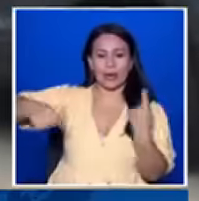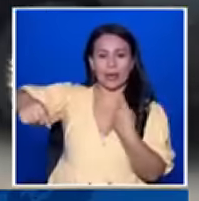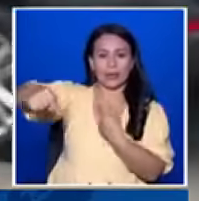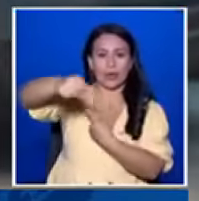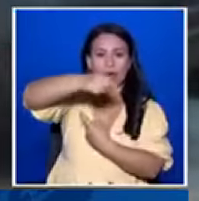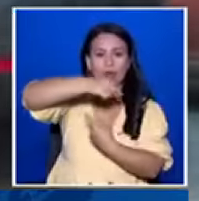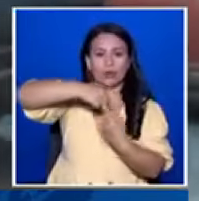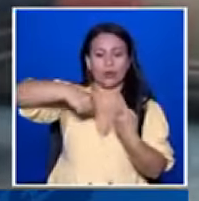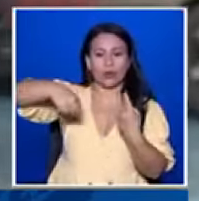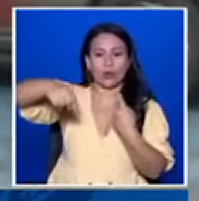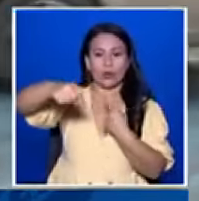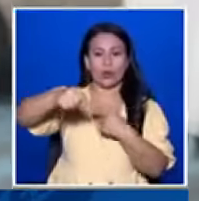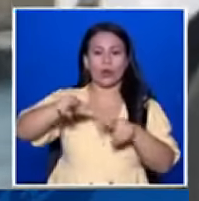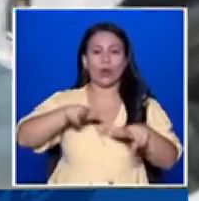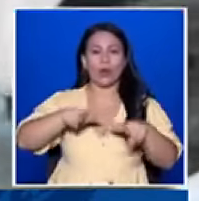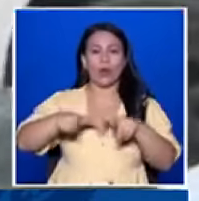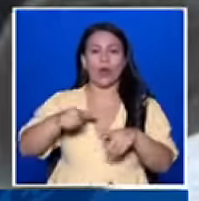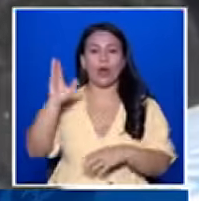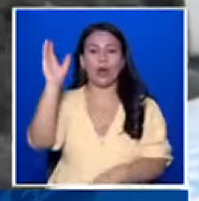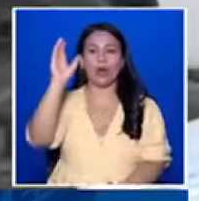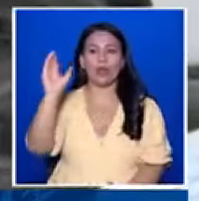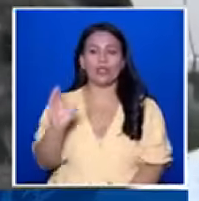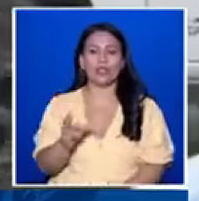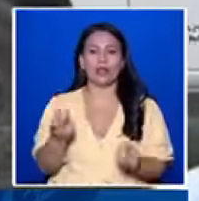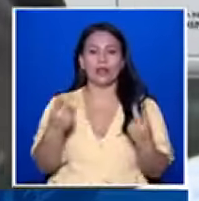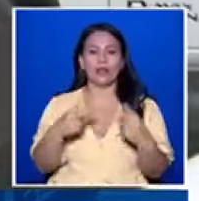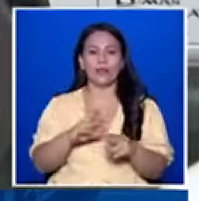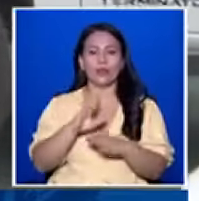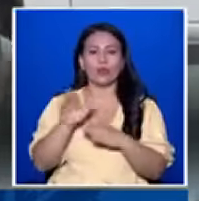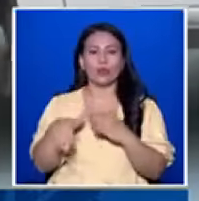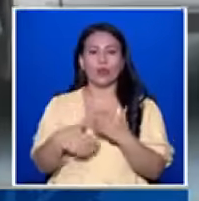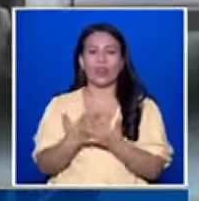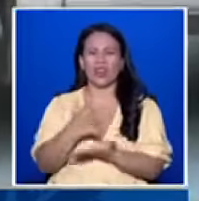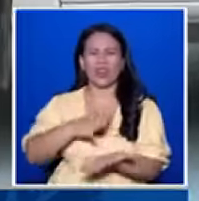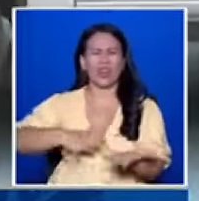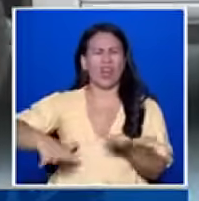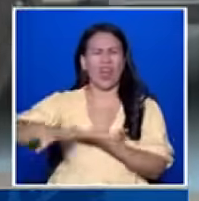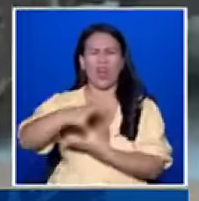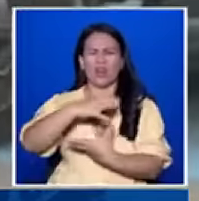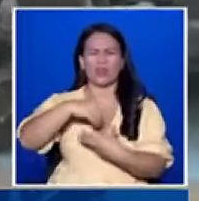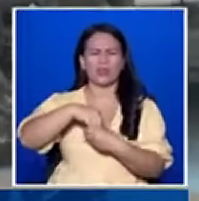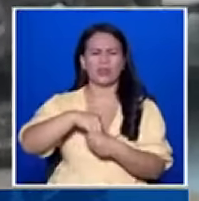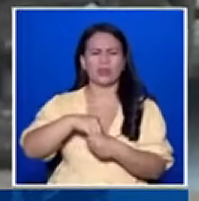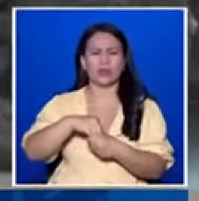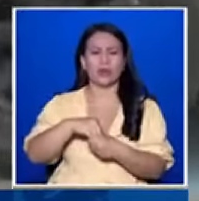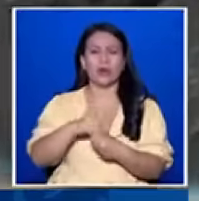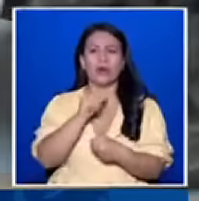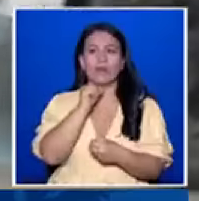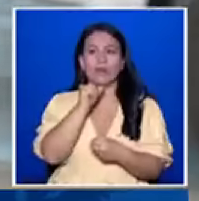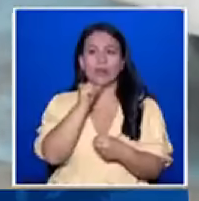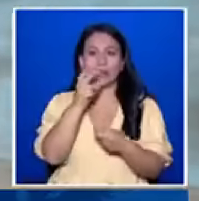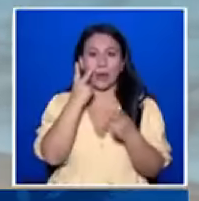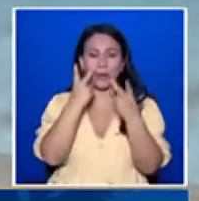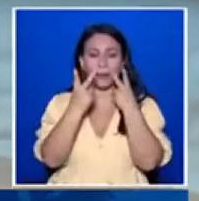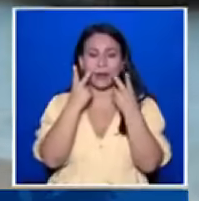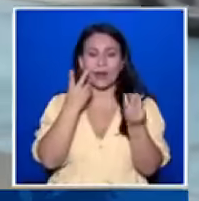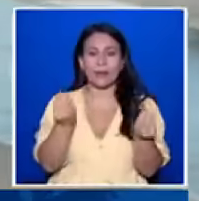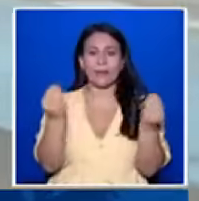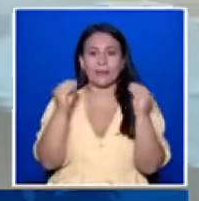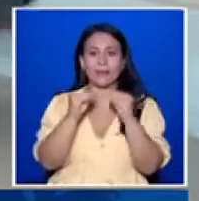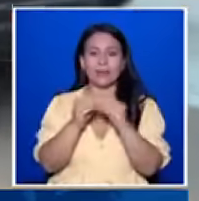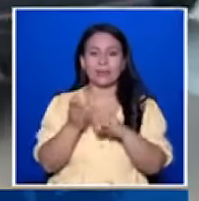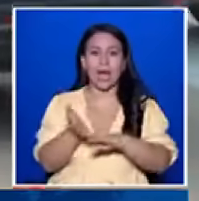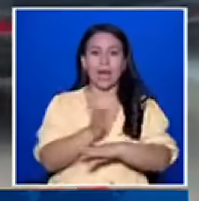retorno en la Vía La Costa se genera todo este caos vehicular. No se ve así desde